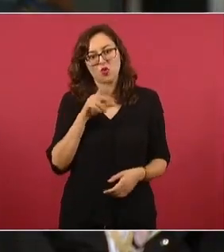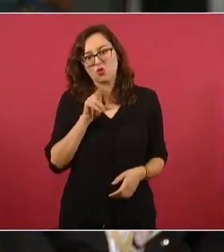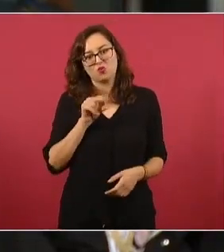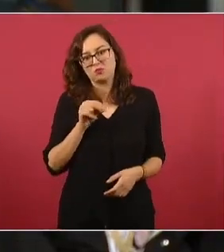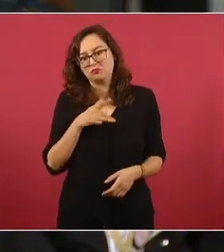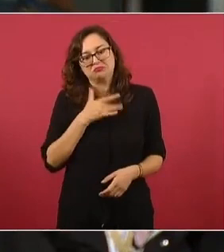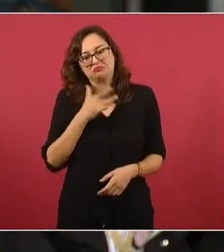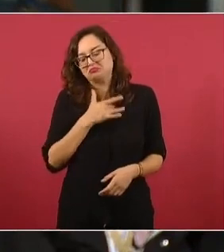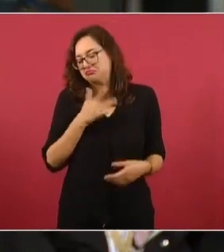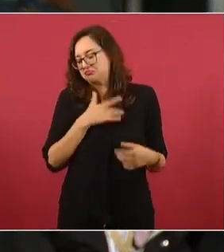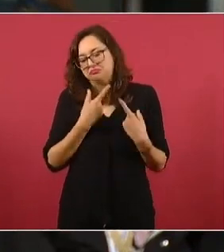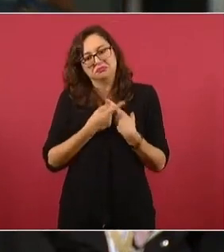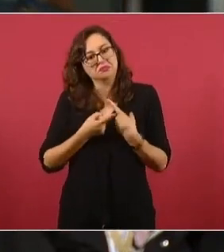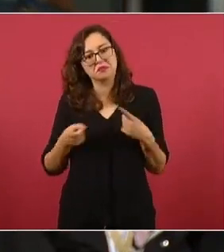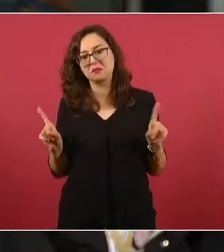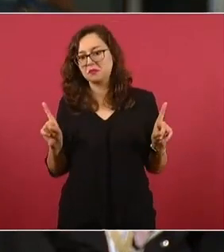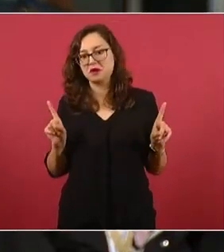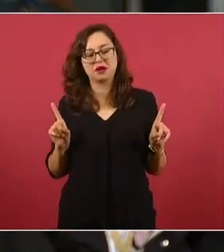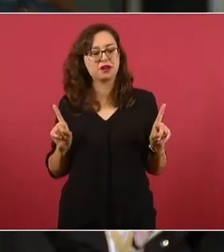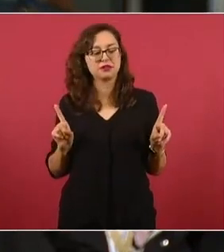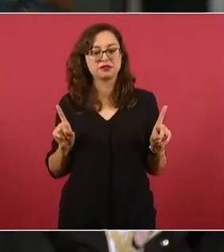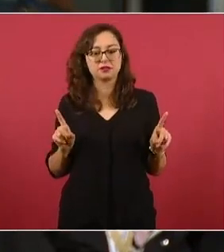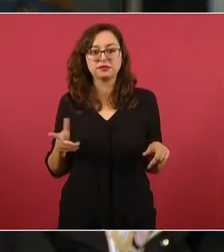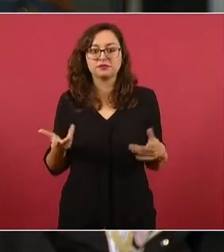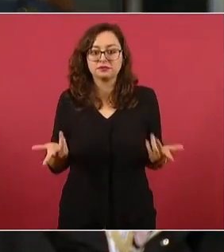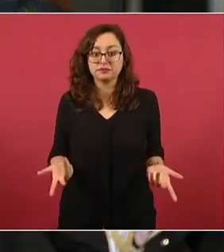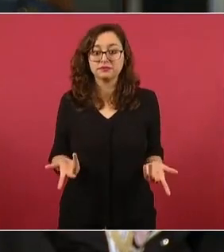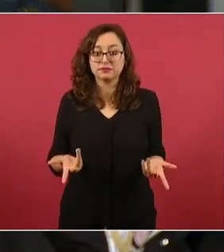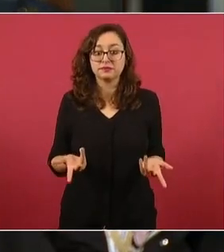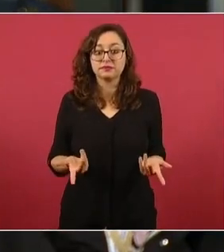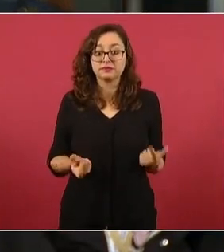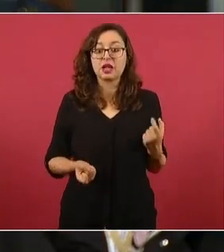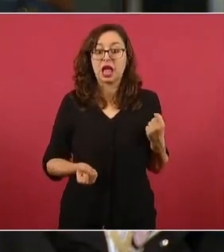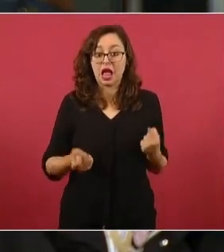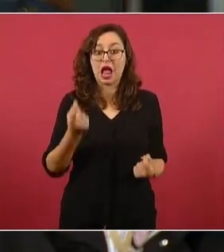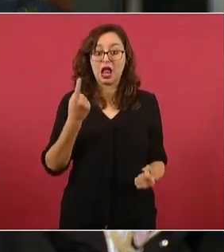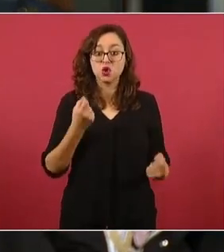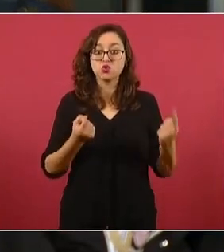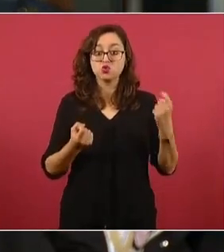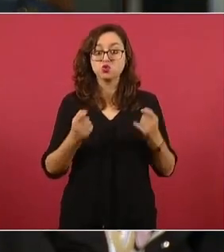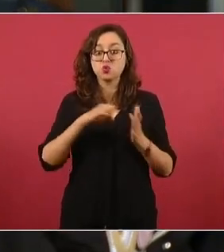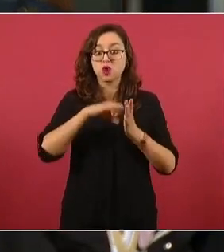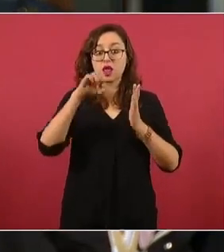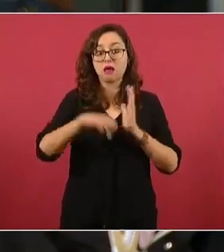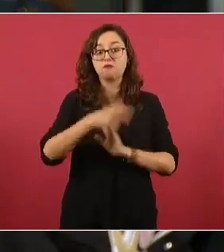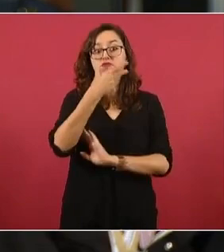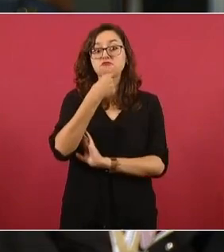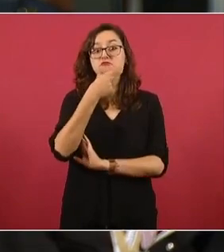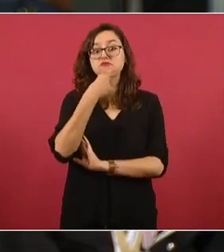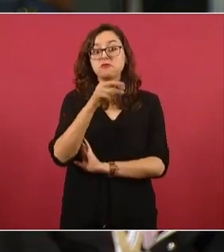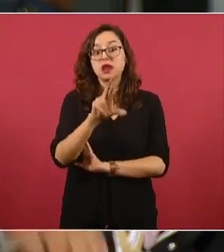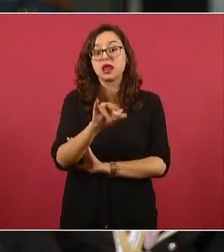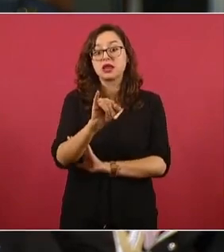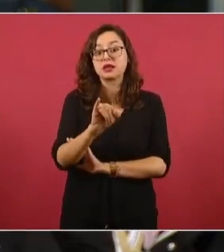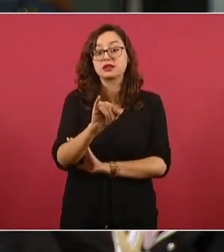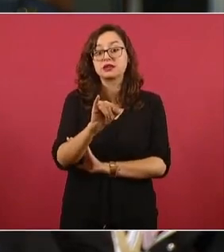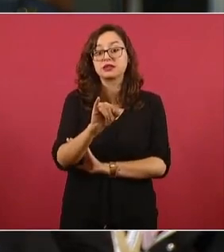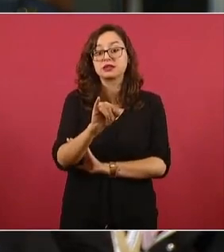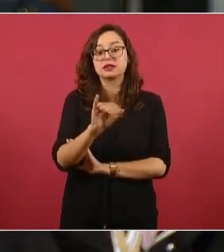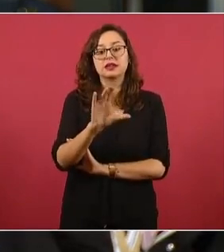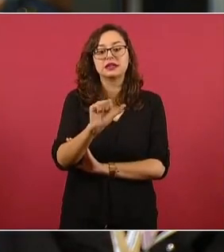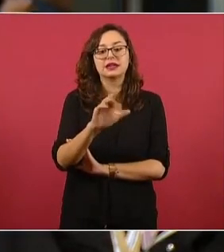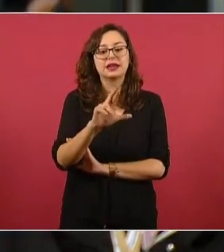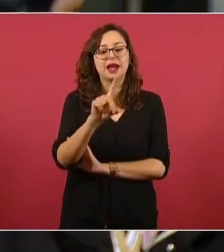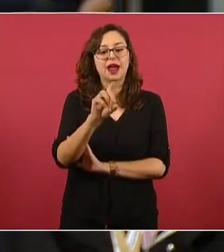no lo percibo así. Más aún, hay sinvergüenzas descarados como Ricardo Anaya Riquín